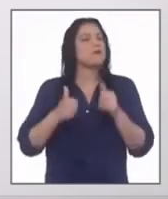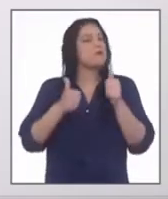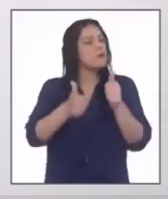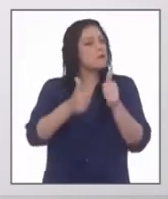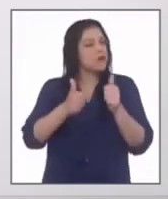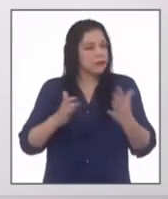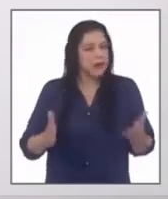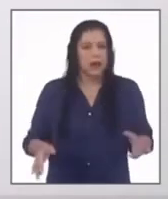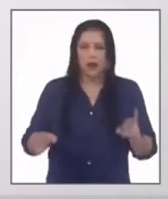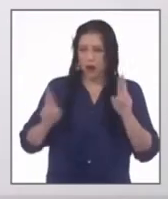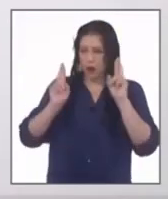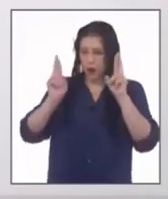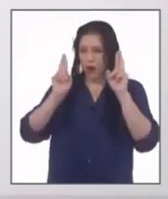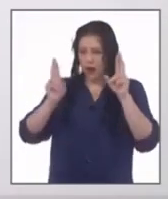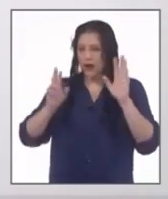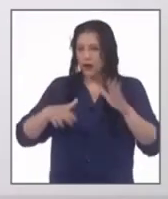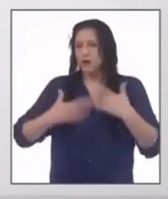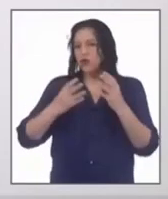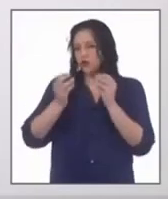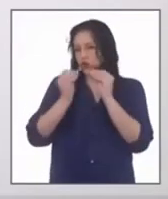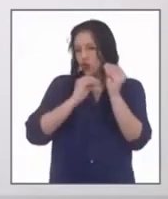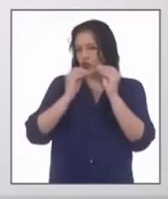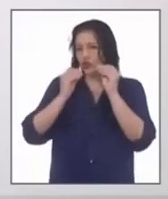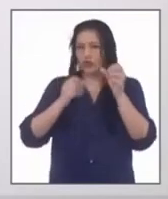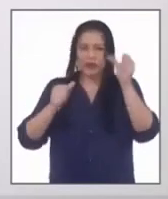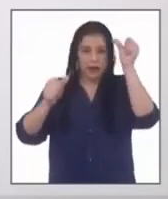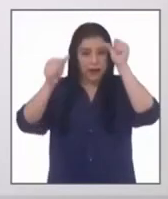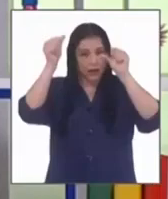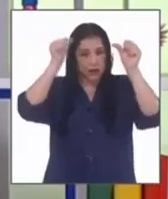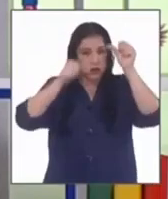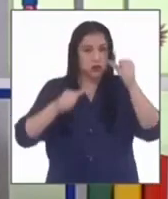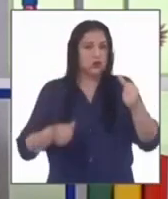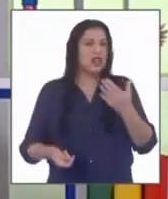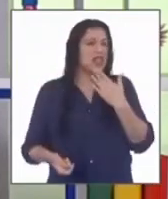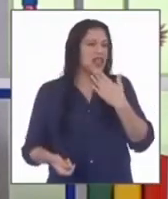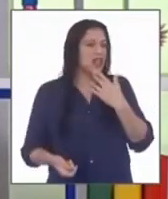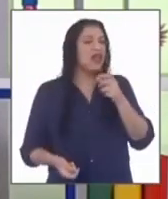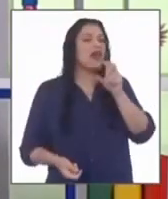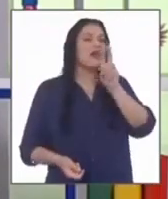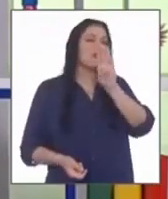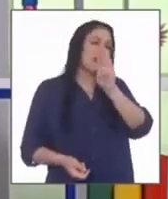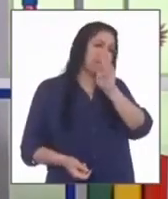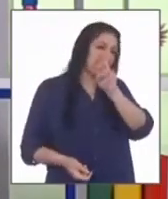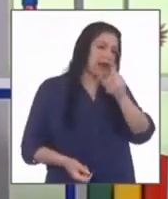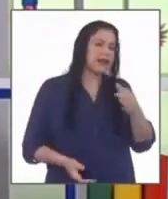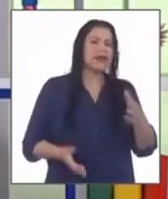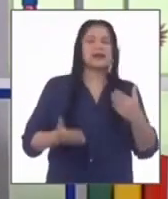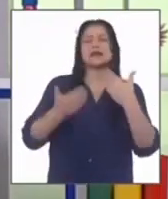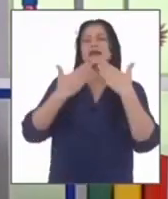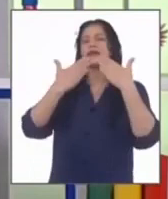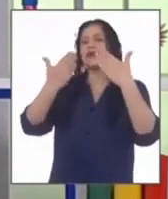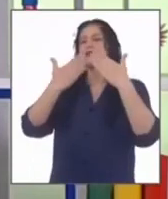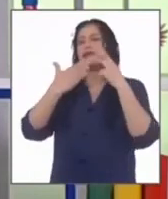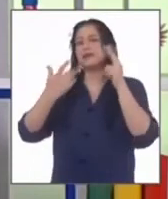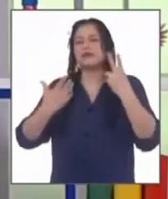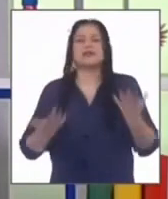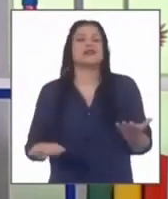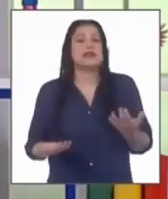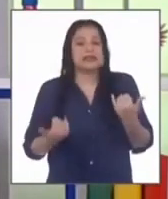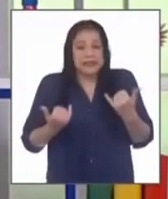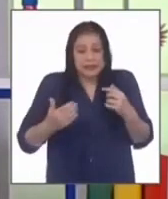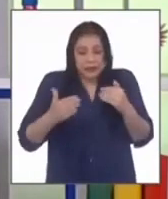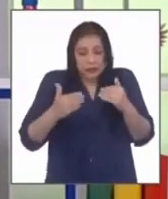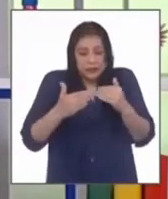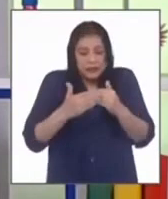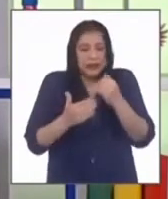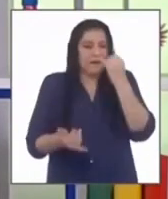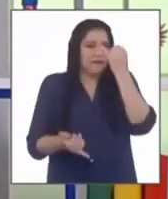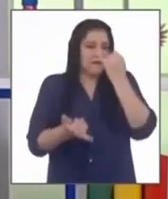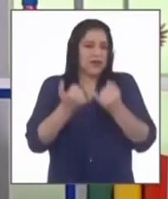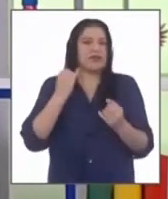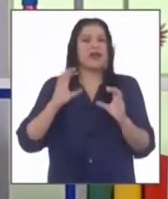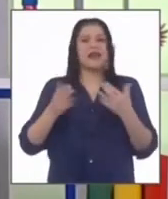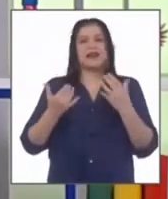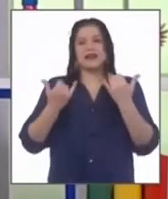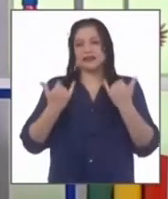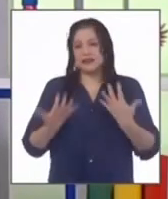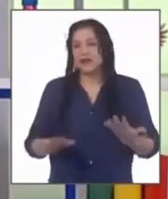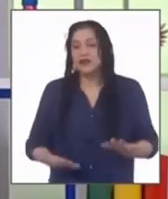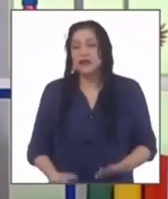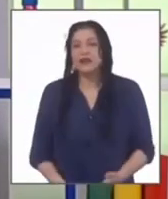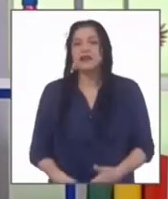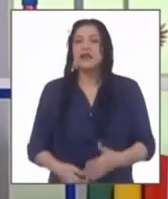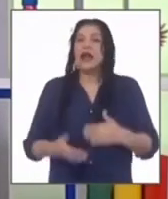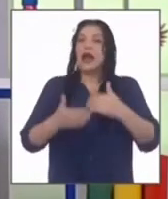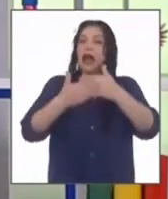Muy bien, esperamos haber absuelto la duda de Brian. Profesora, muchas gracias. Ya estamos llegando al final de nuestro